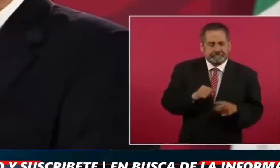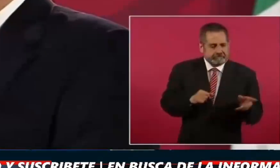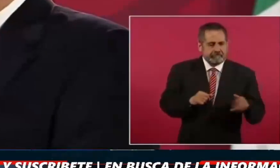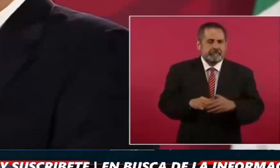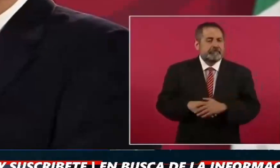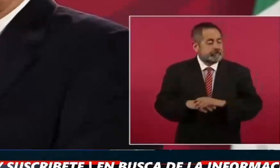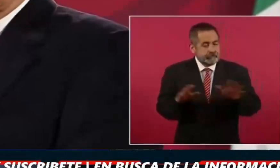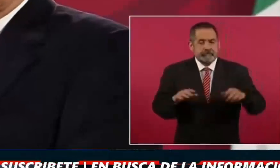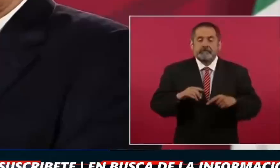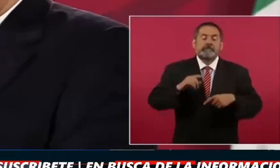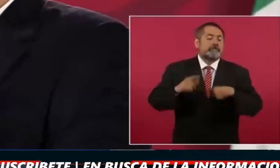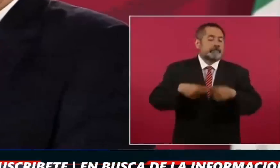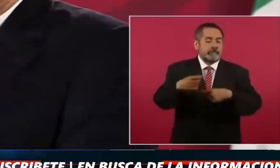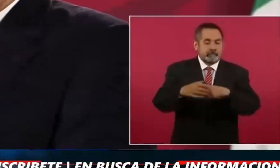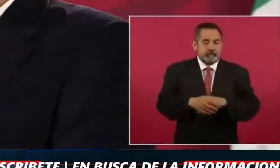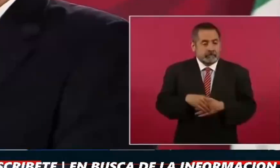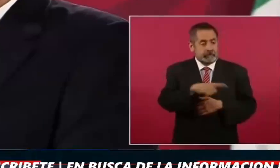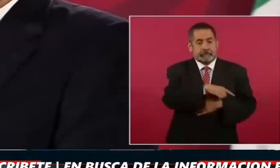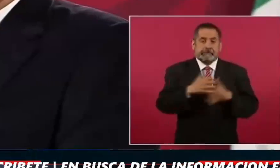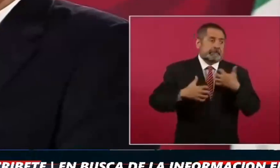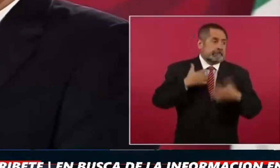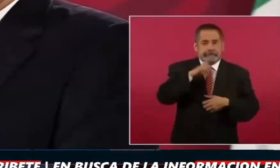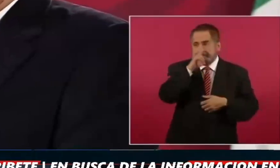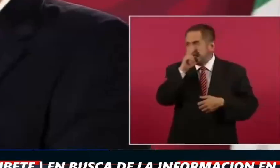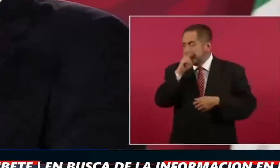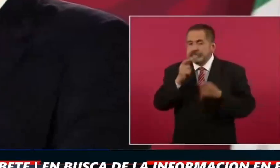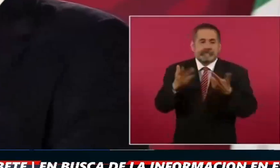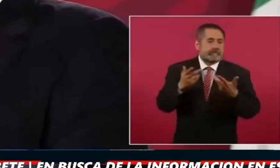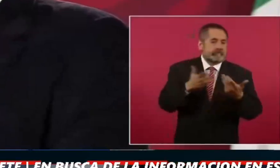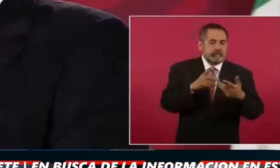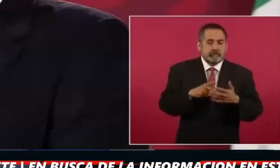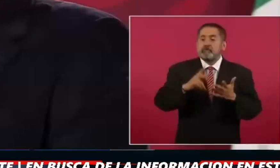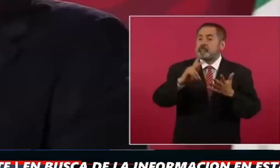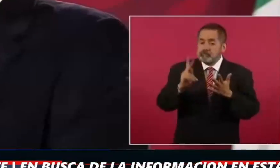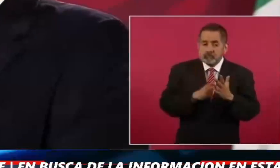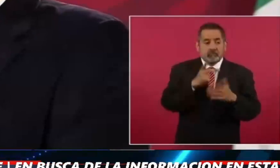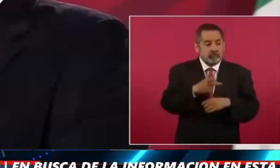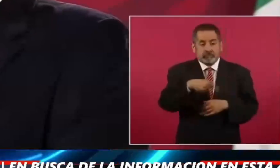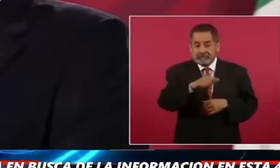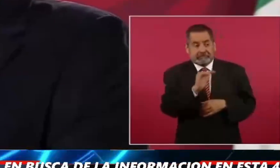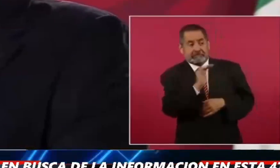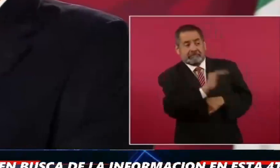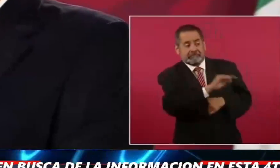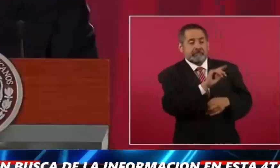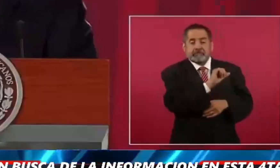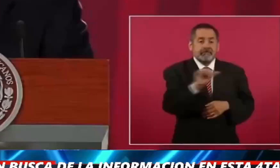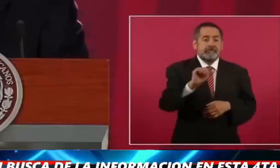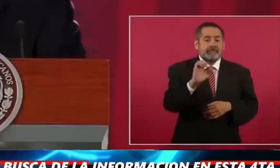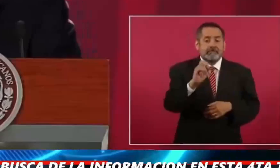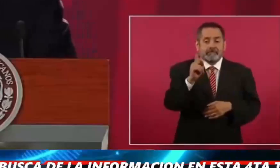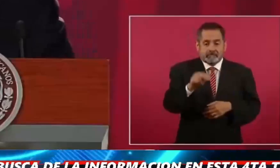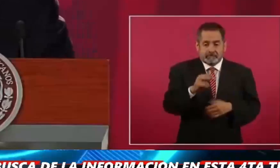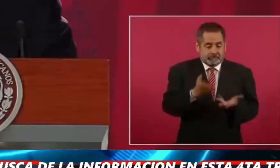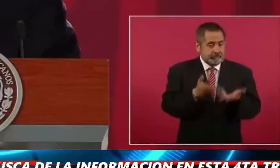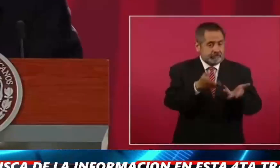Luego la desesperación, vuelven a buscar a Peña para ofrecerle